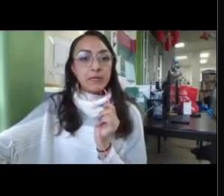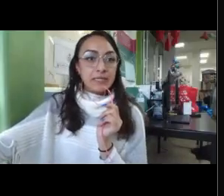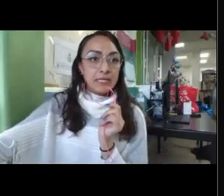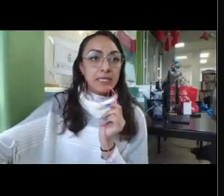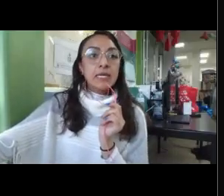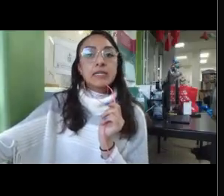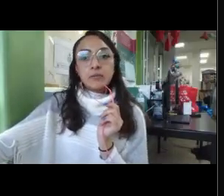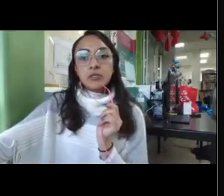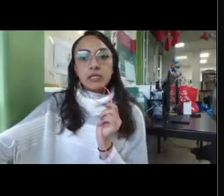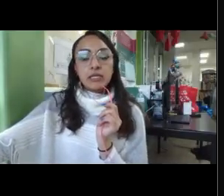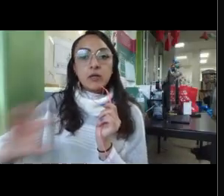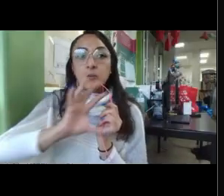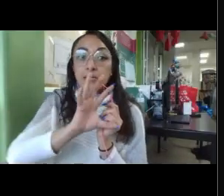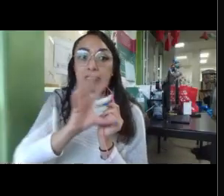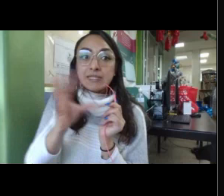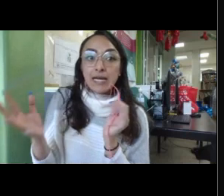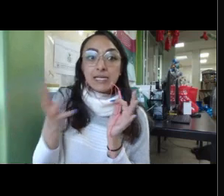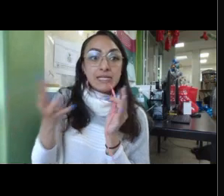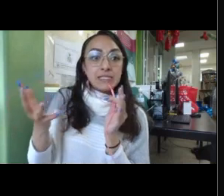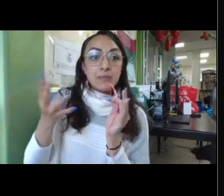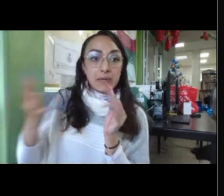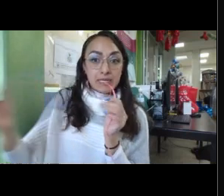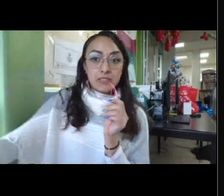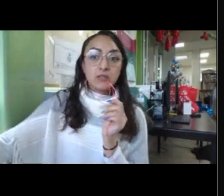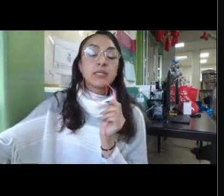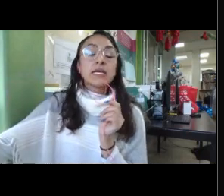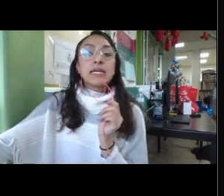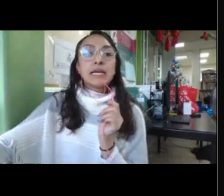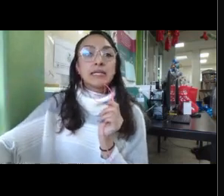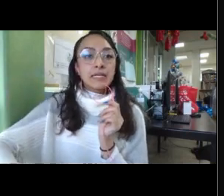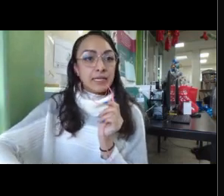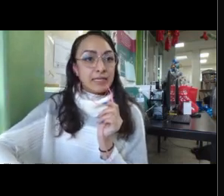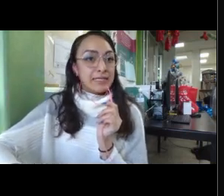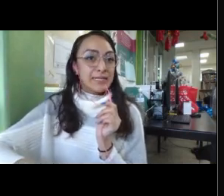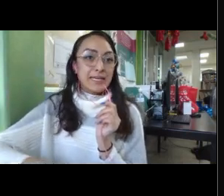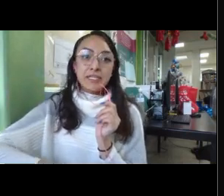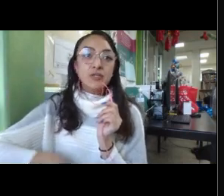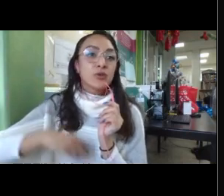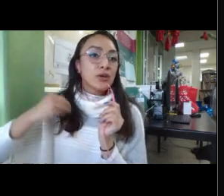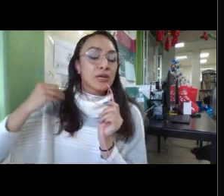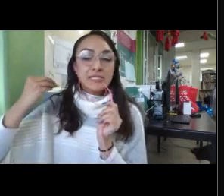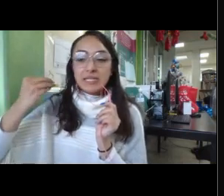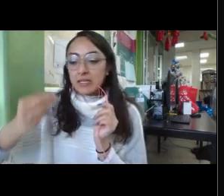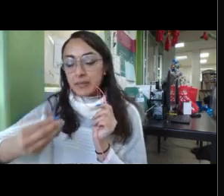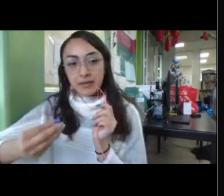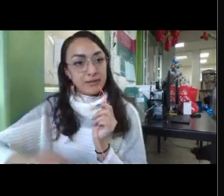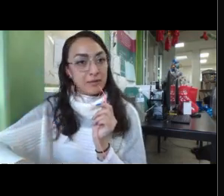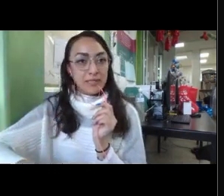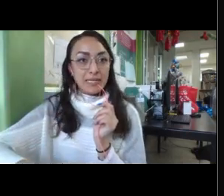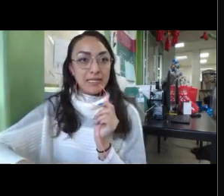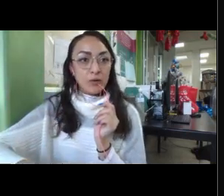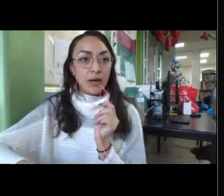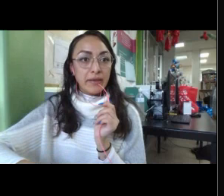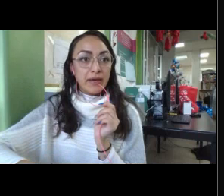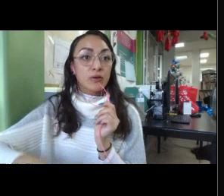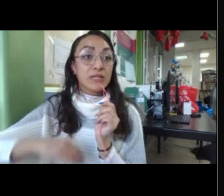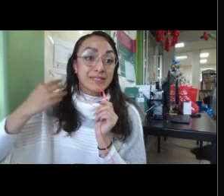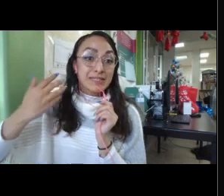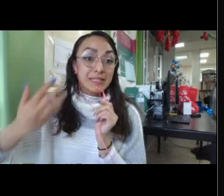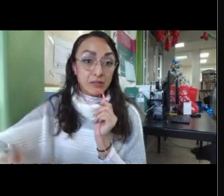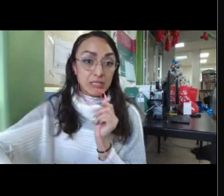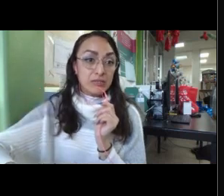a partir de ahí, tenemos que tener como esta separación y entender que si el niño no escribe de manera